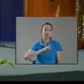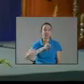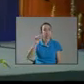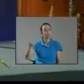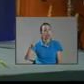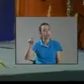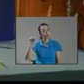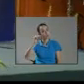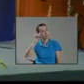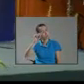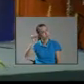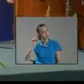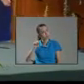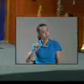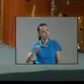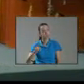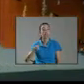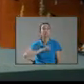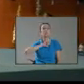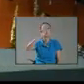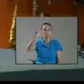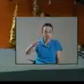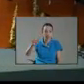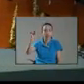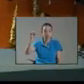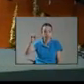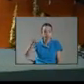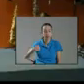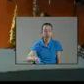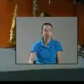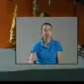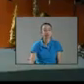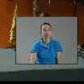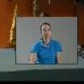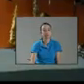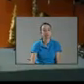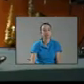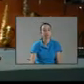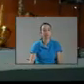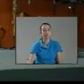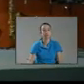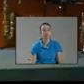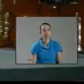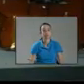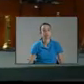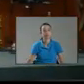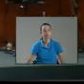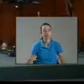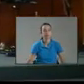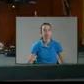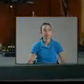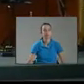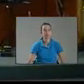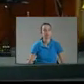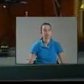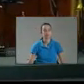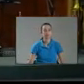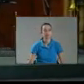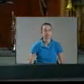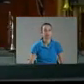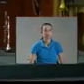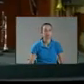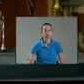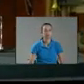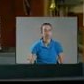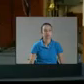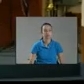cielo. Yo dije, ¿qué va a ser? Y ya el otro día llegó, apóstol, fui al notario, aquí está, y ahí está, yo fulana de